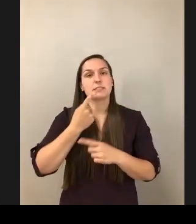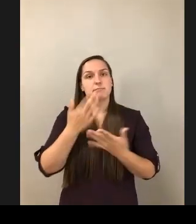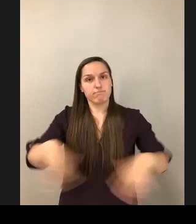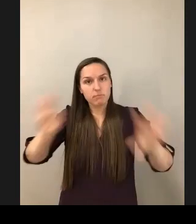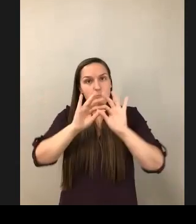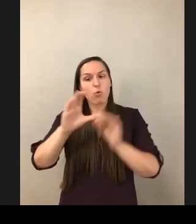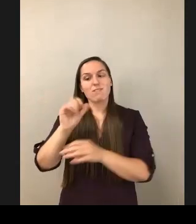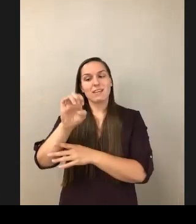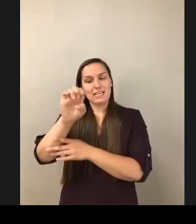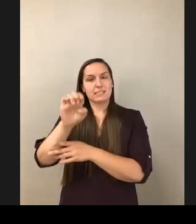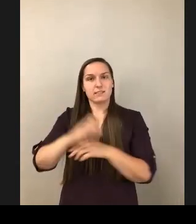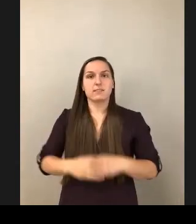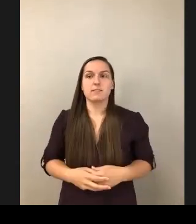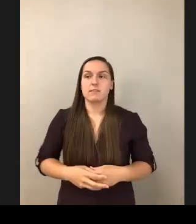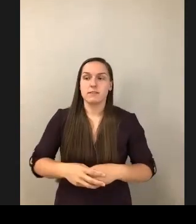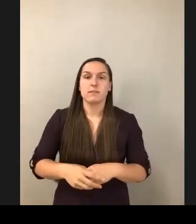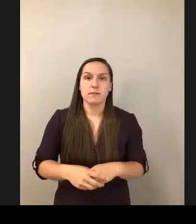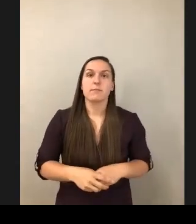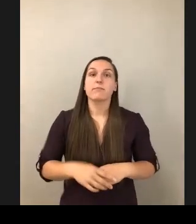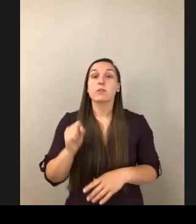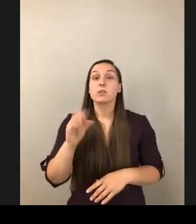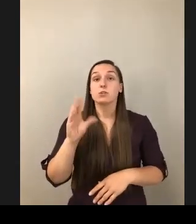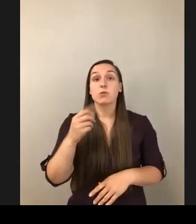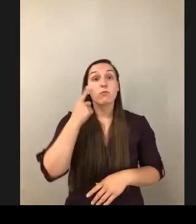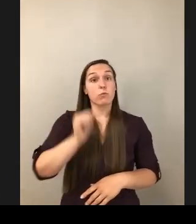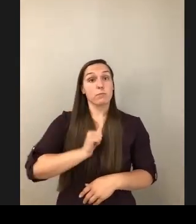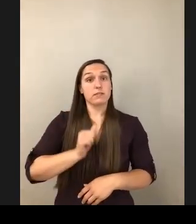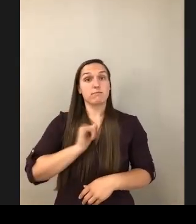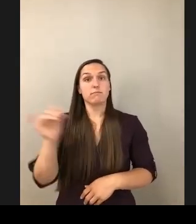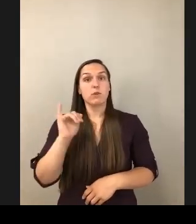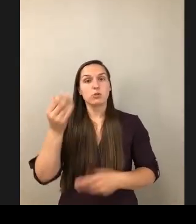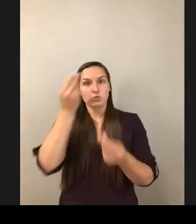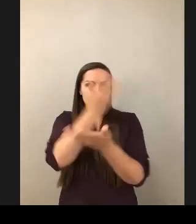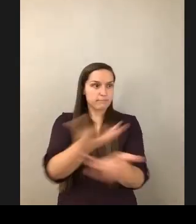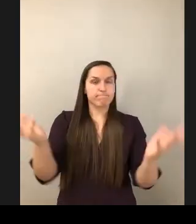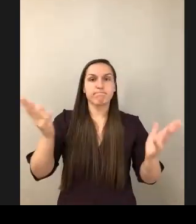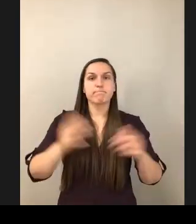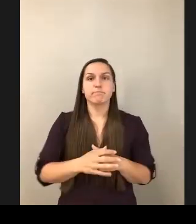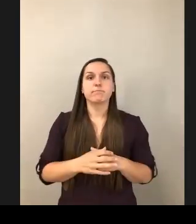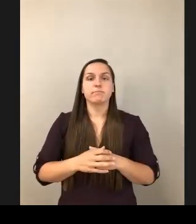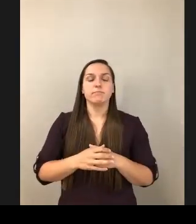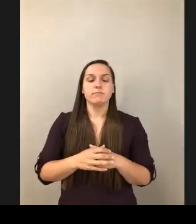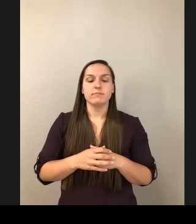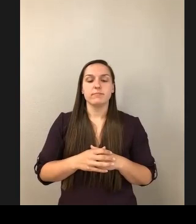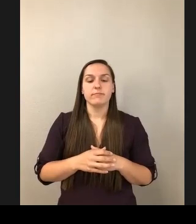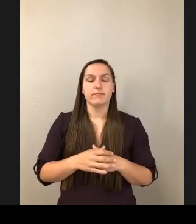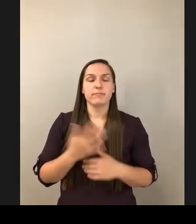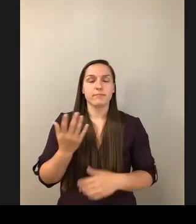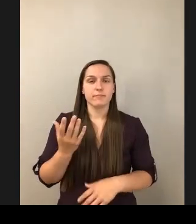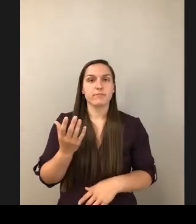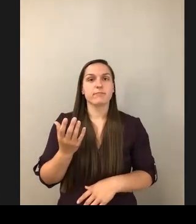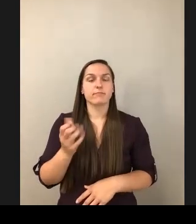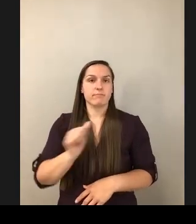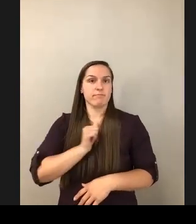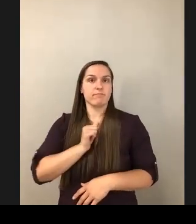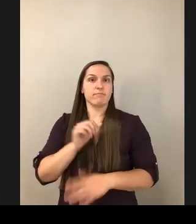periódico. Hemos trabajado con casos muy graves o serios. También para darles un contexto,